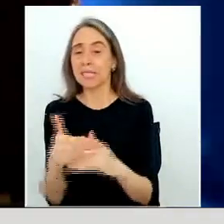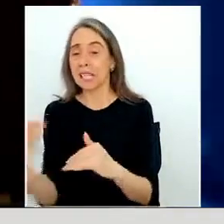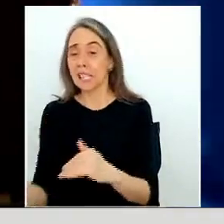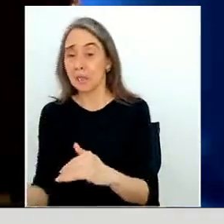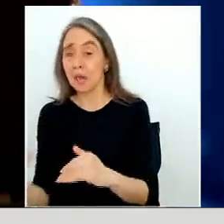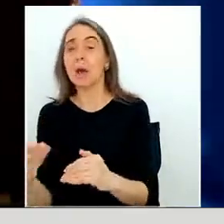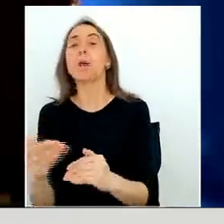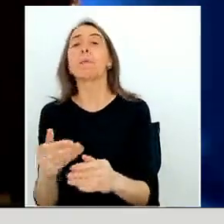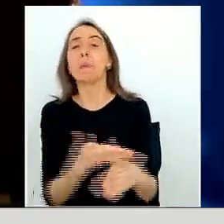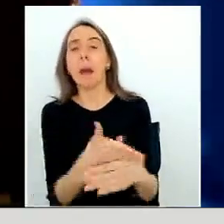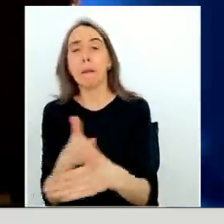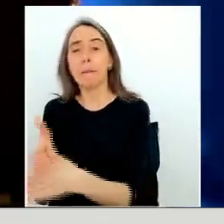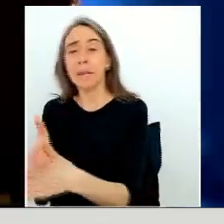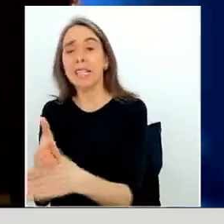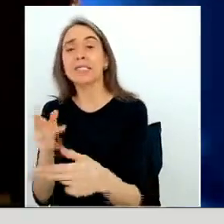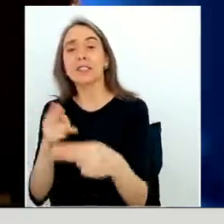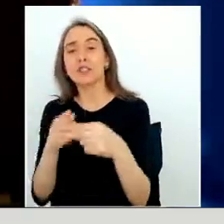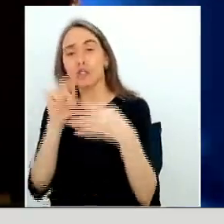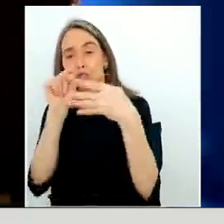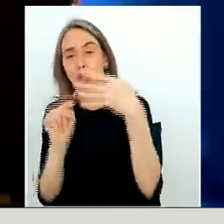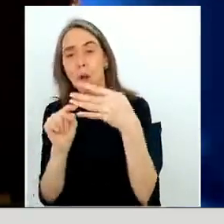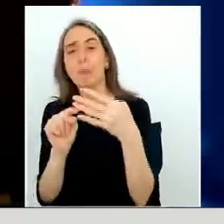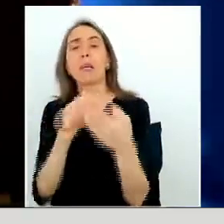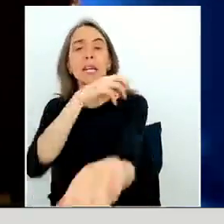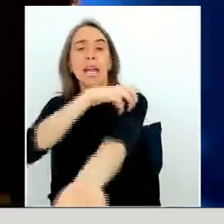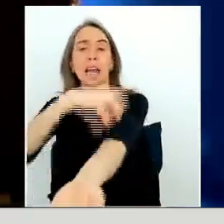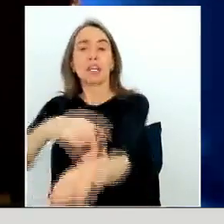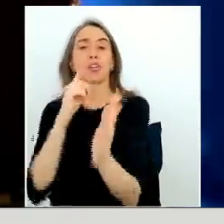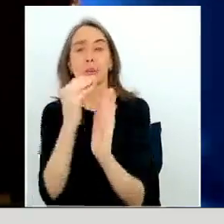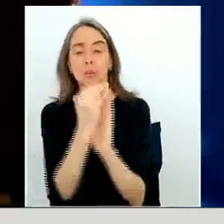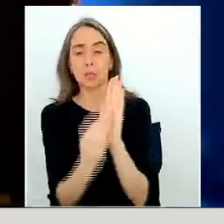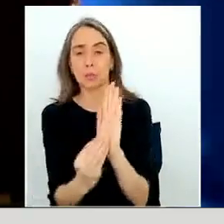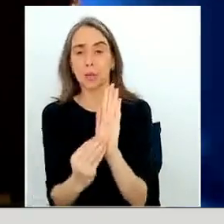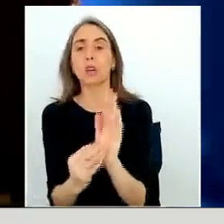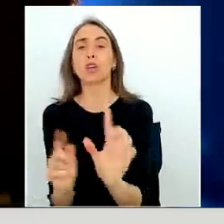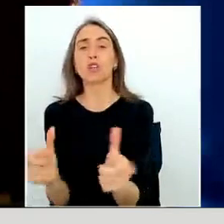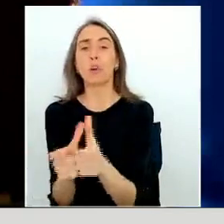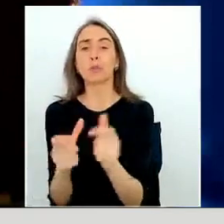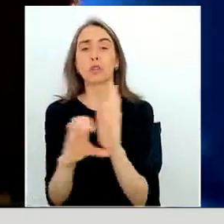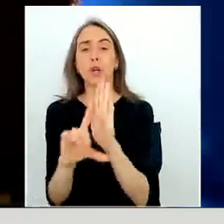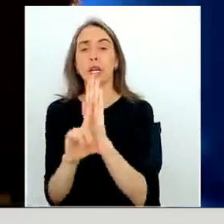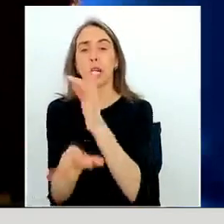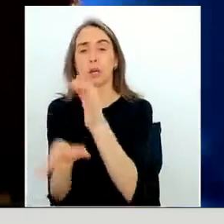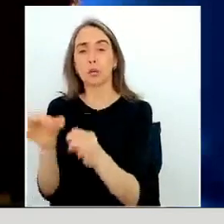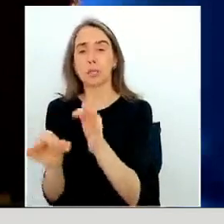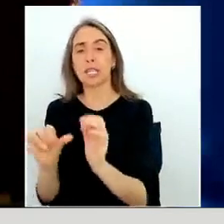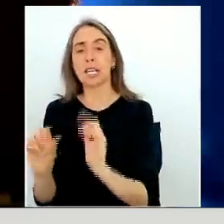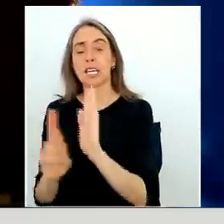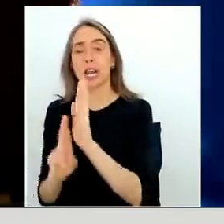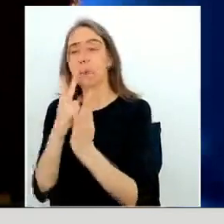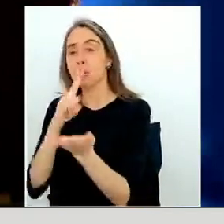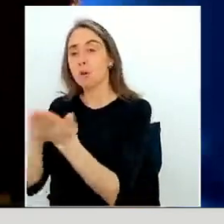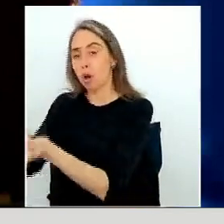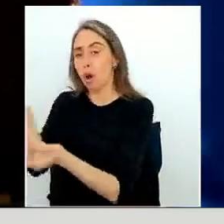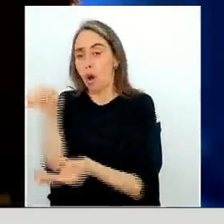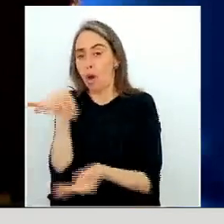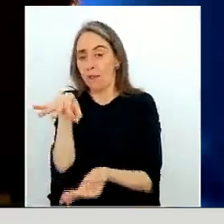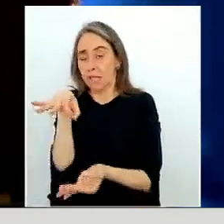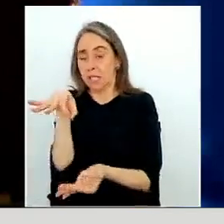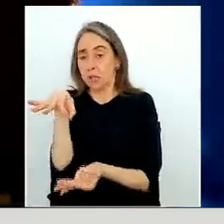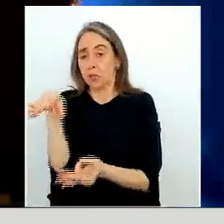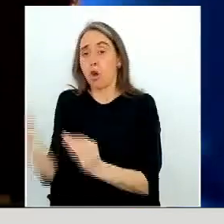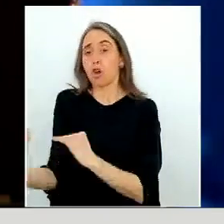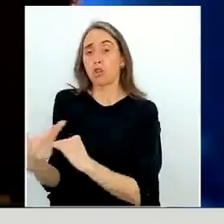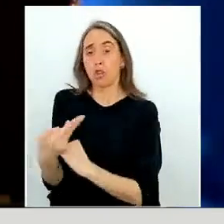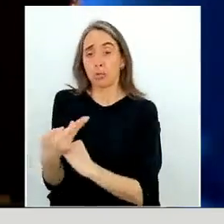indica oficio de la comisión de Constitución legislación justicia reglamento por el cual solicita recabar el